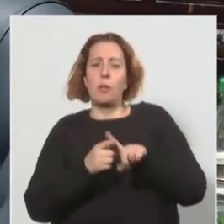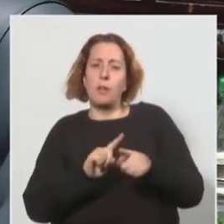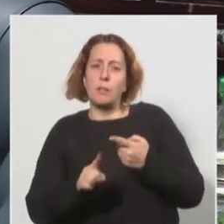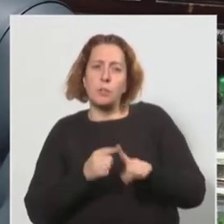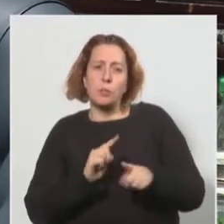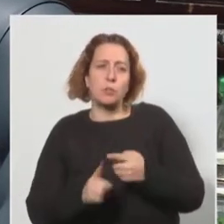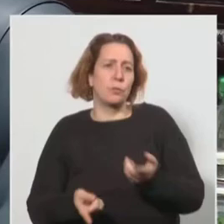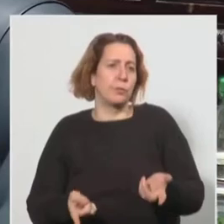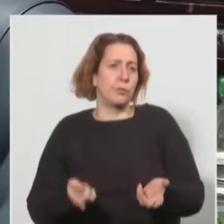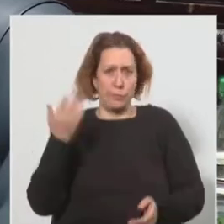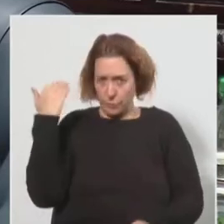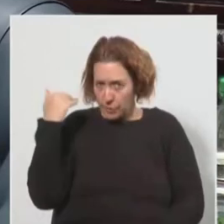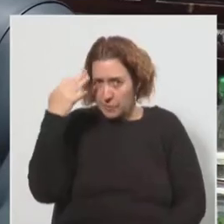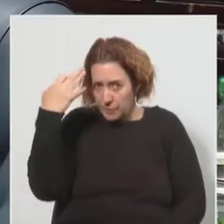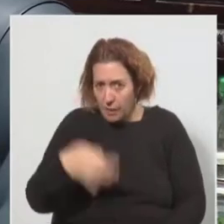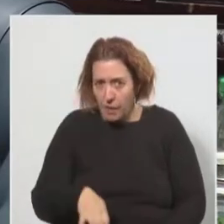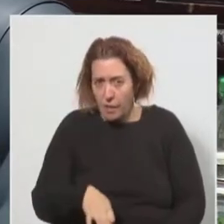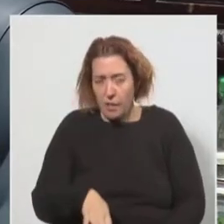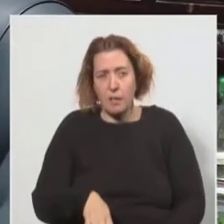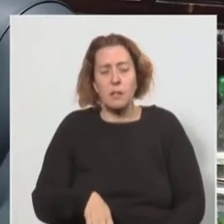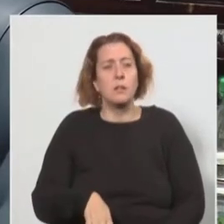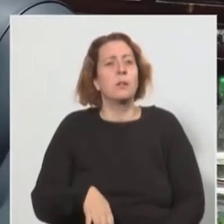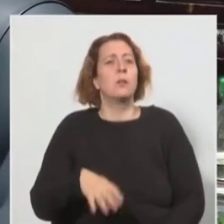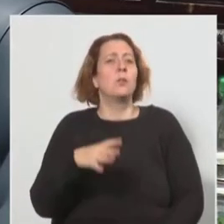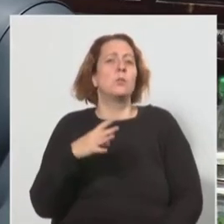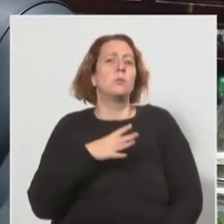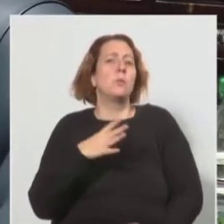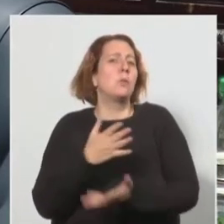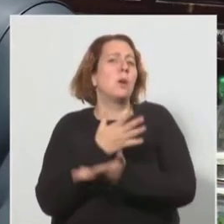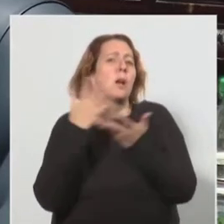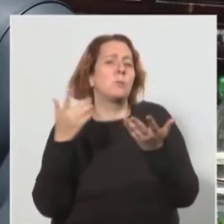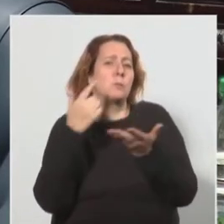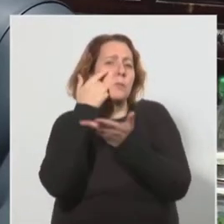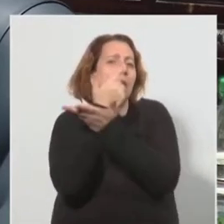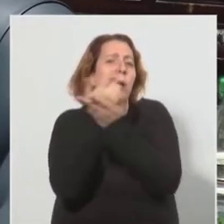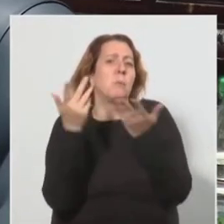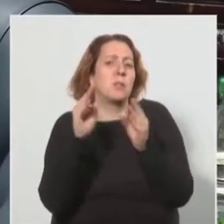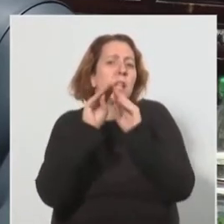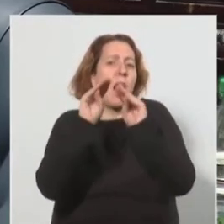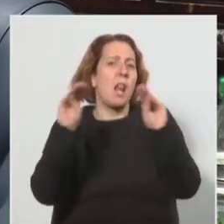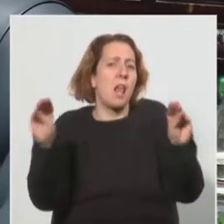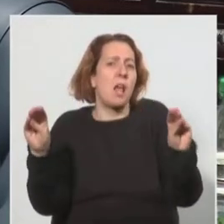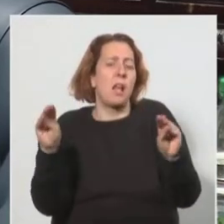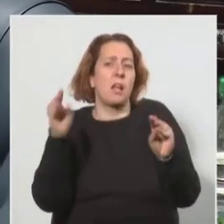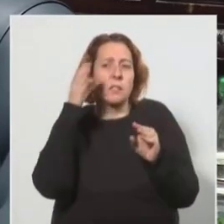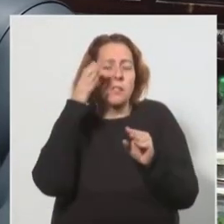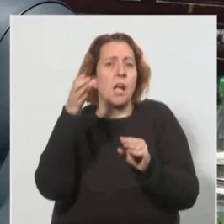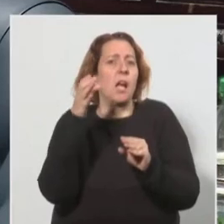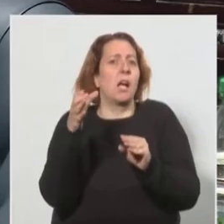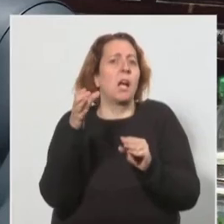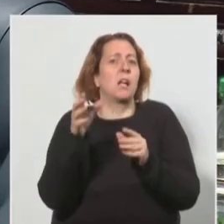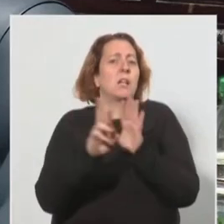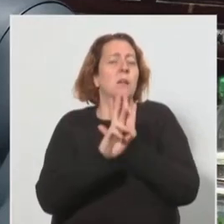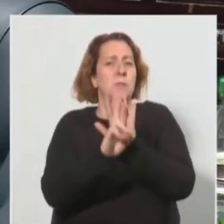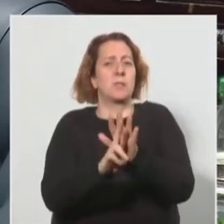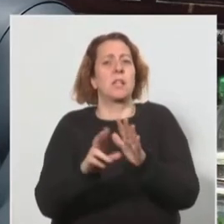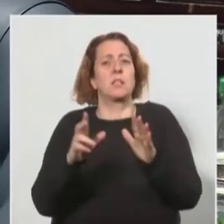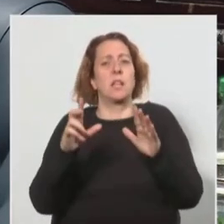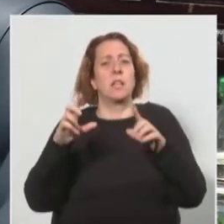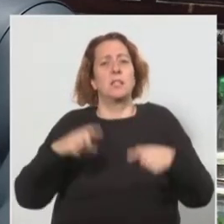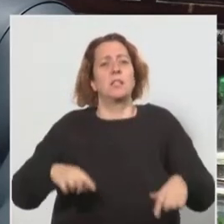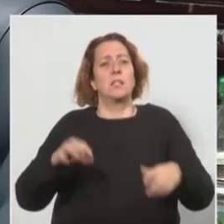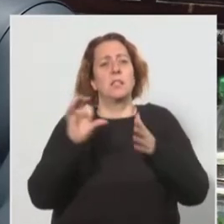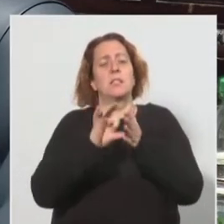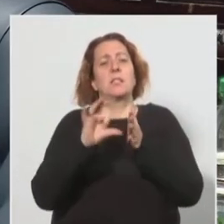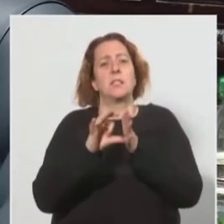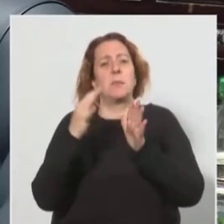coordinación. ¿Lo fue efectivamente? ¿Hubo alguna señal de alerta por parte del representante del Sistema Nacional de Inteligencia del Estado